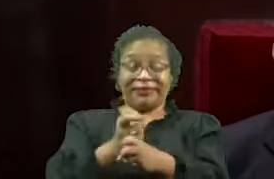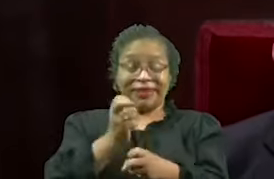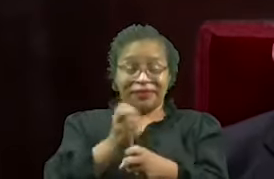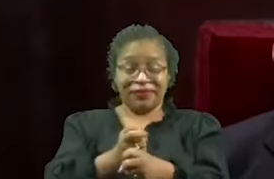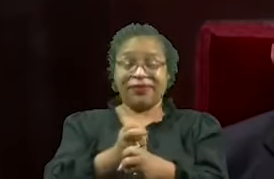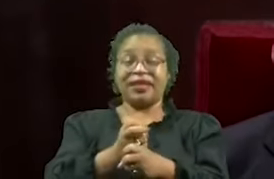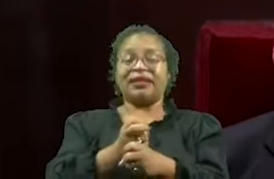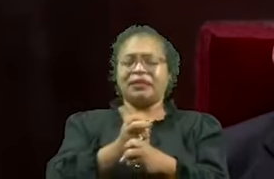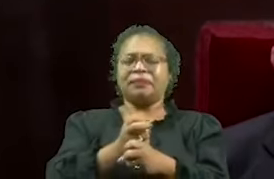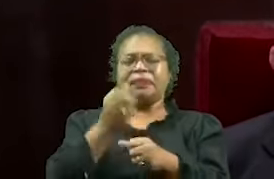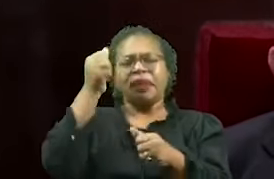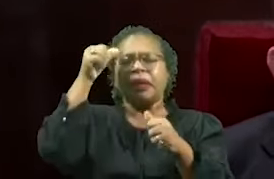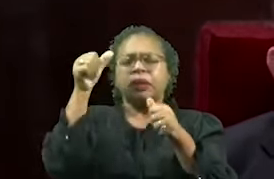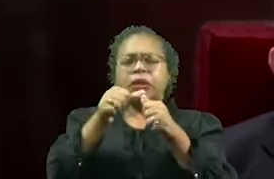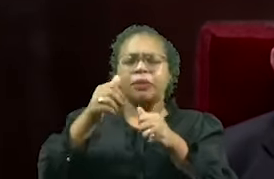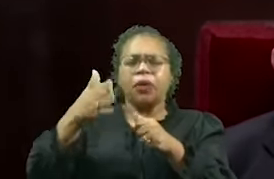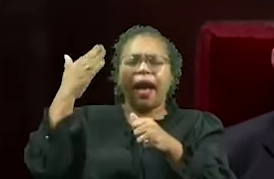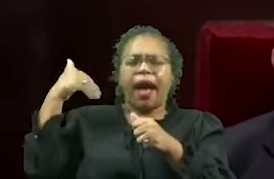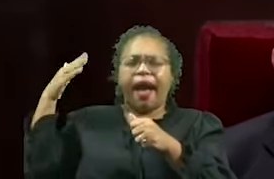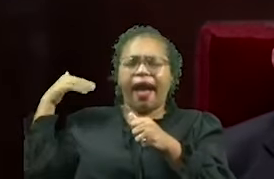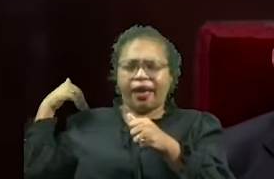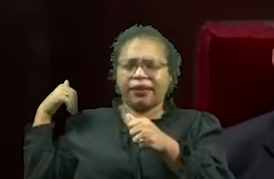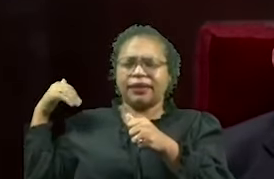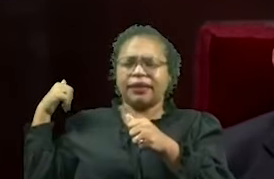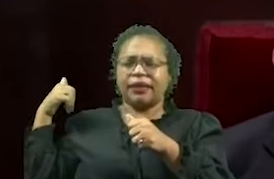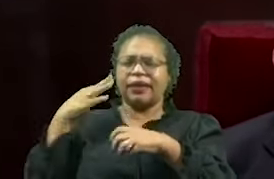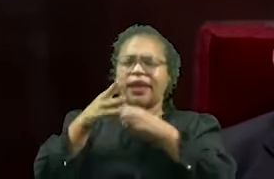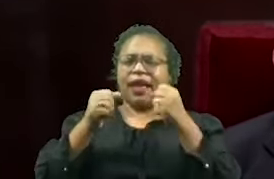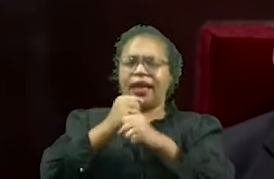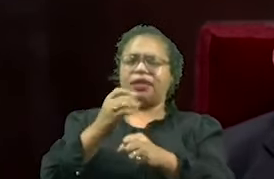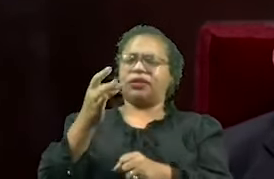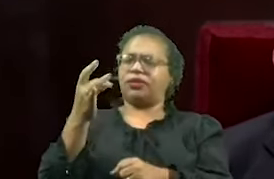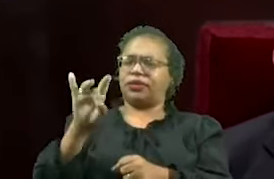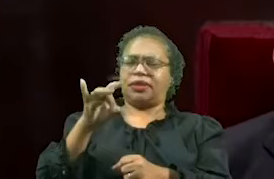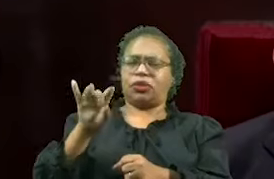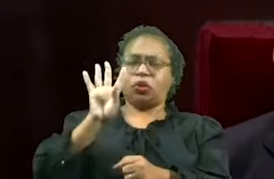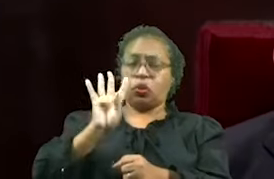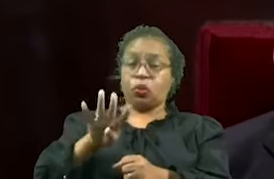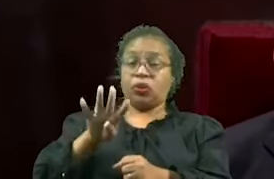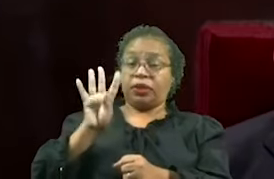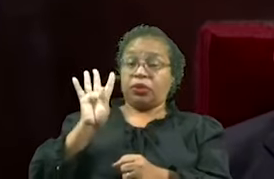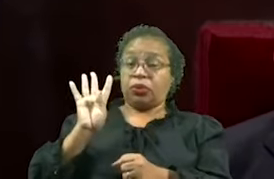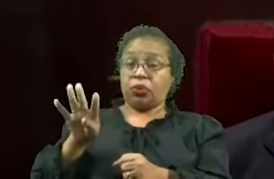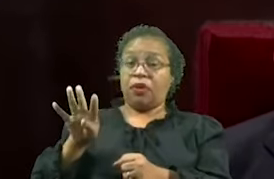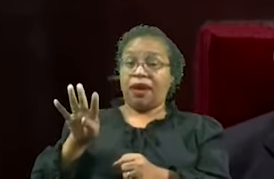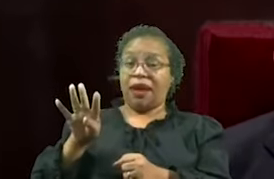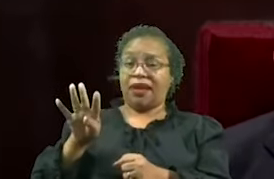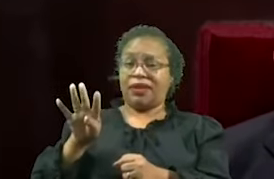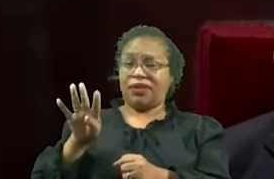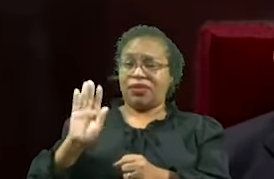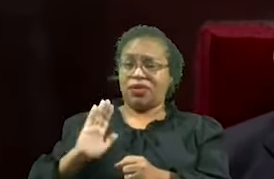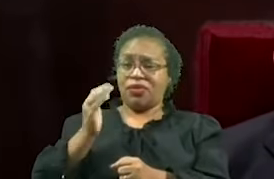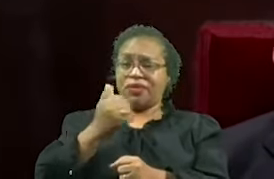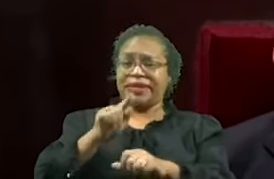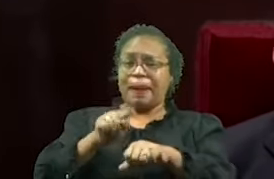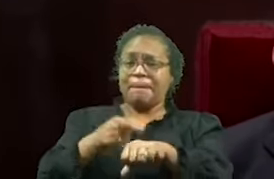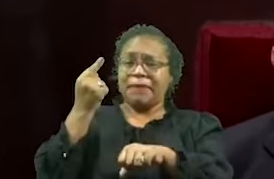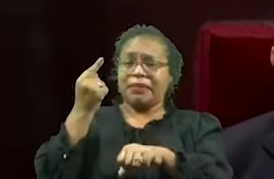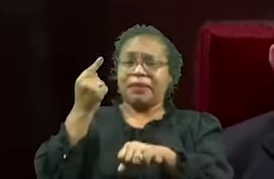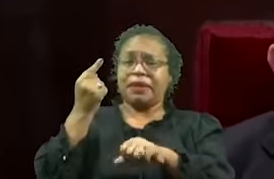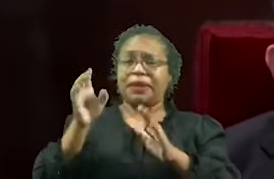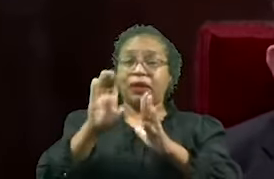primeros pasos de la República Dominicana en el 1844 a apenas nacida nuestra primera constitución